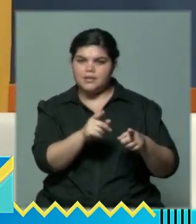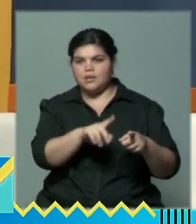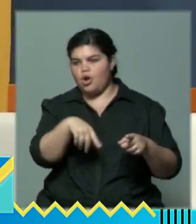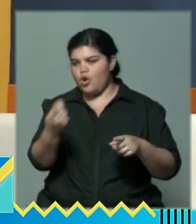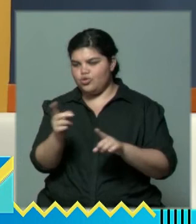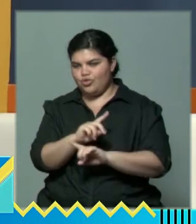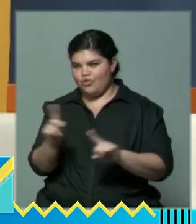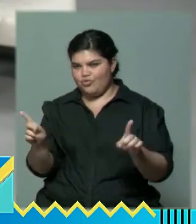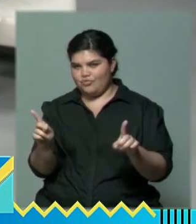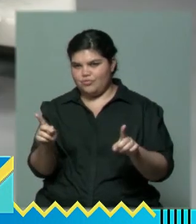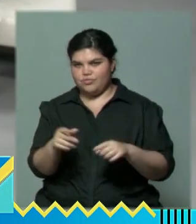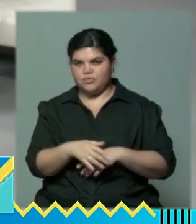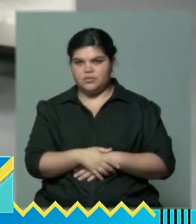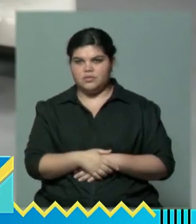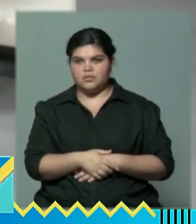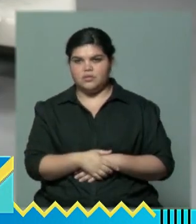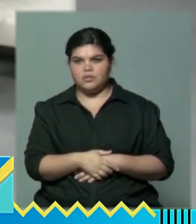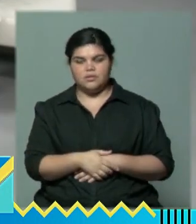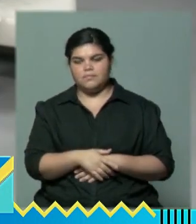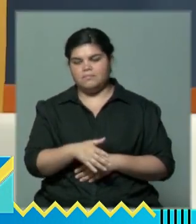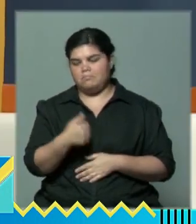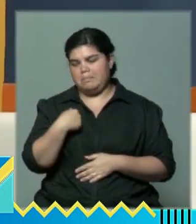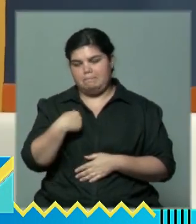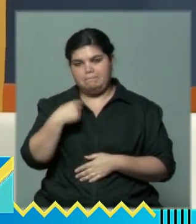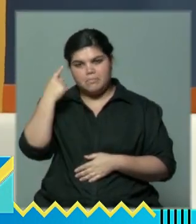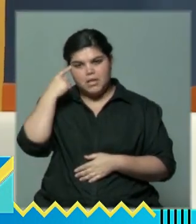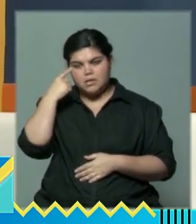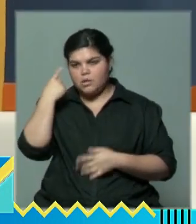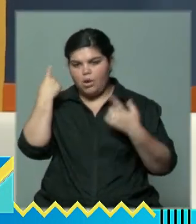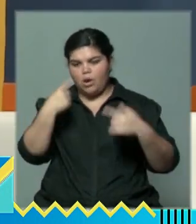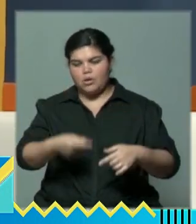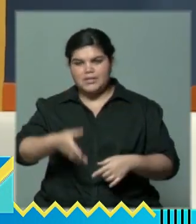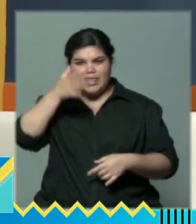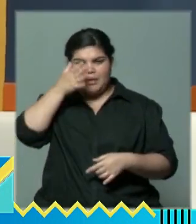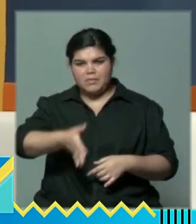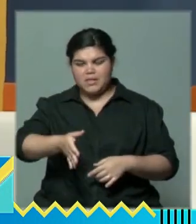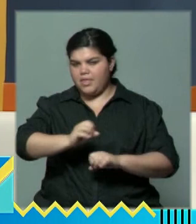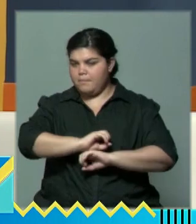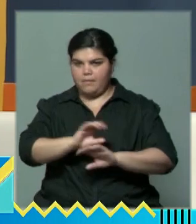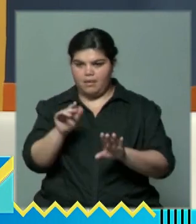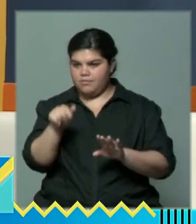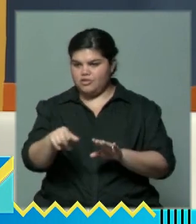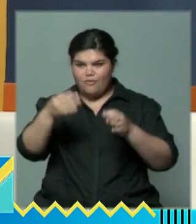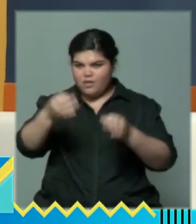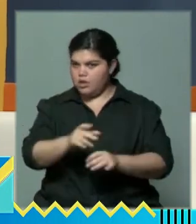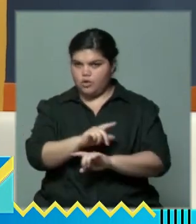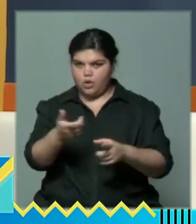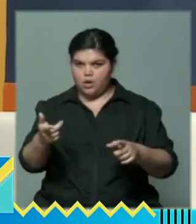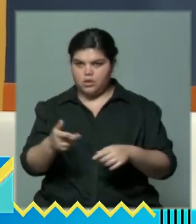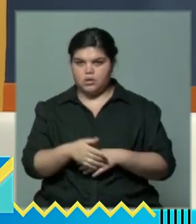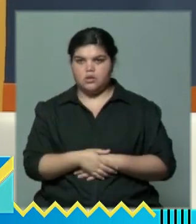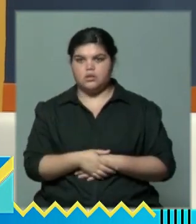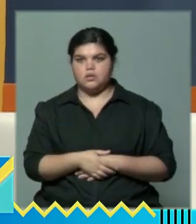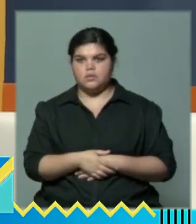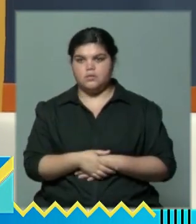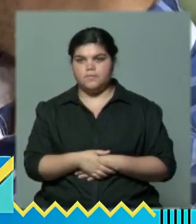digamos. Por eso digo, creo que todos los extremos son malos, digamos, y creo que nos cuesta mucho nosotros conseguir